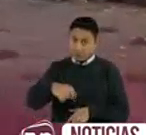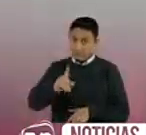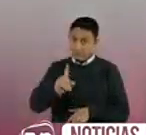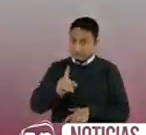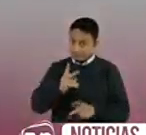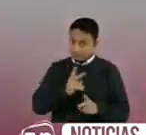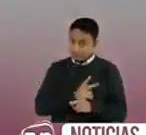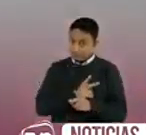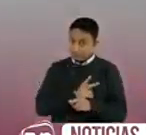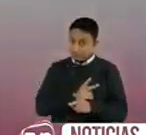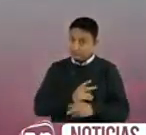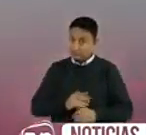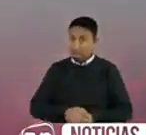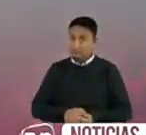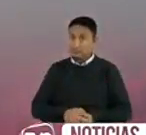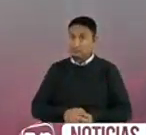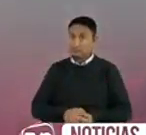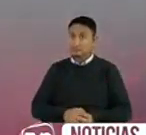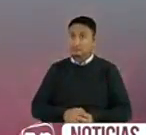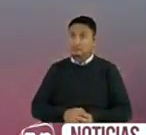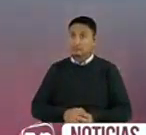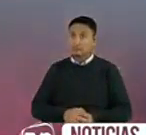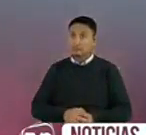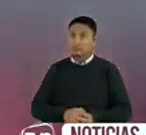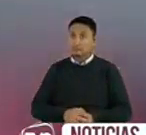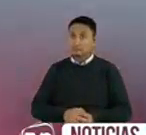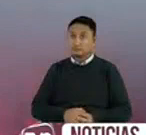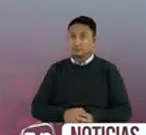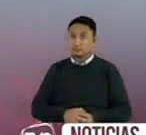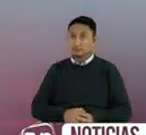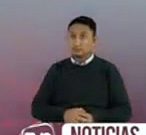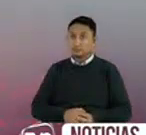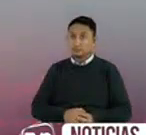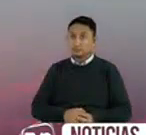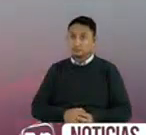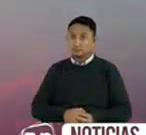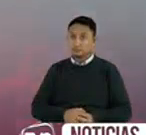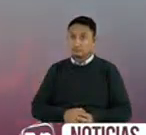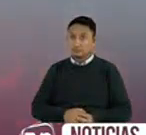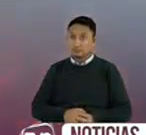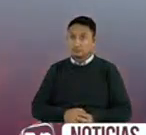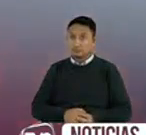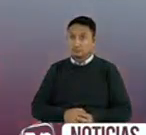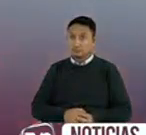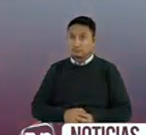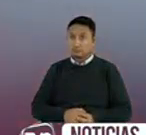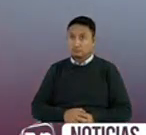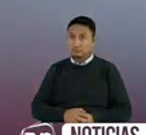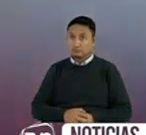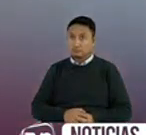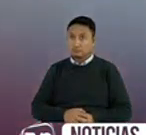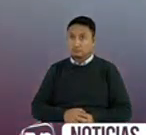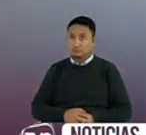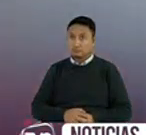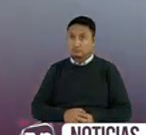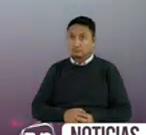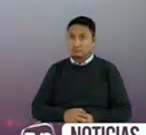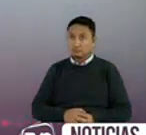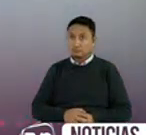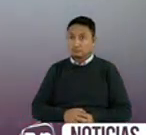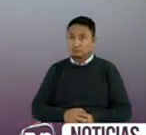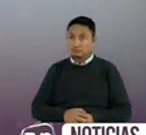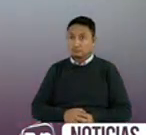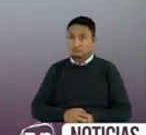oportunidad. Yo por acá no le doy mi palabra, ya. Quieto. Disculpen que yo no había. A mí solo me están pagando por pagar eso y ya. Se